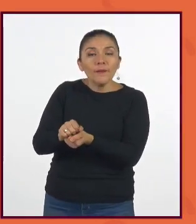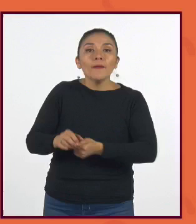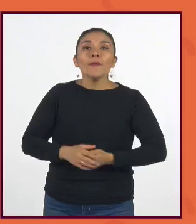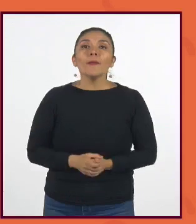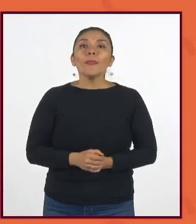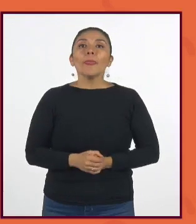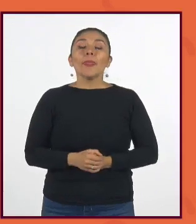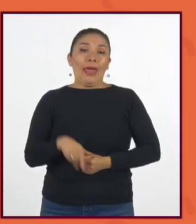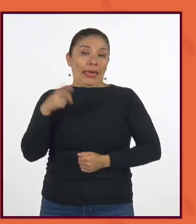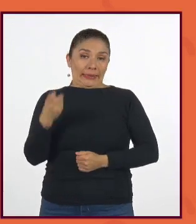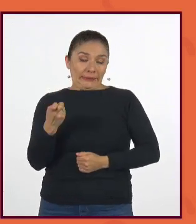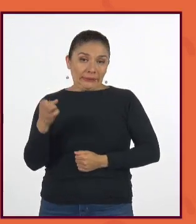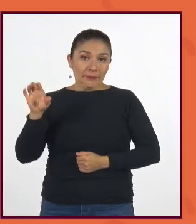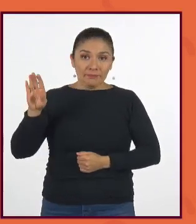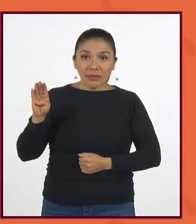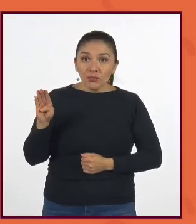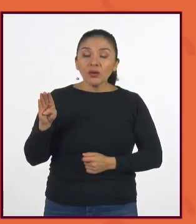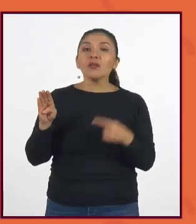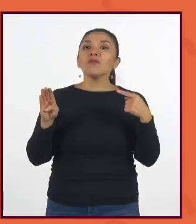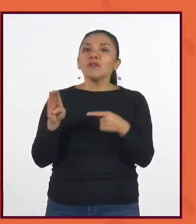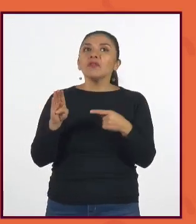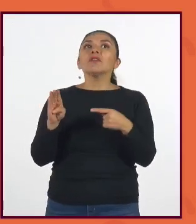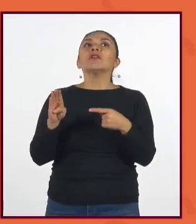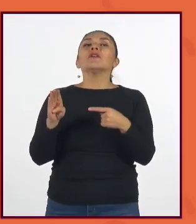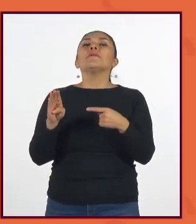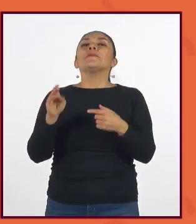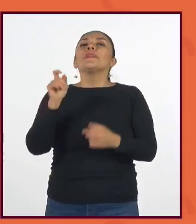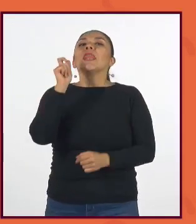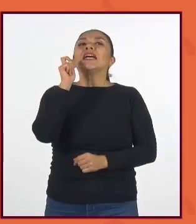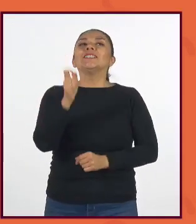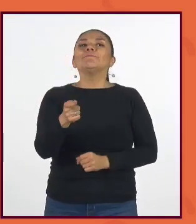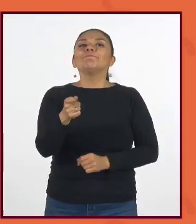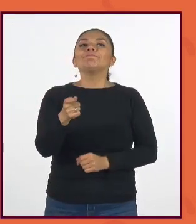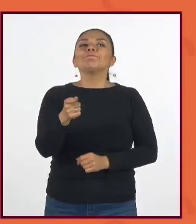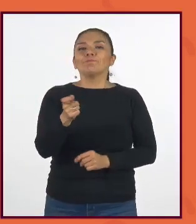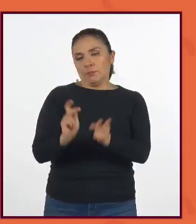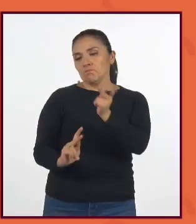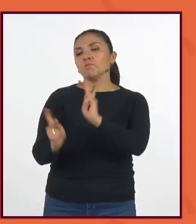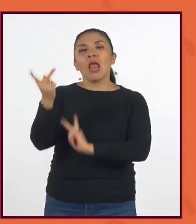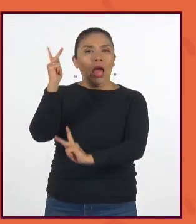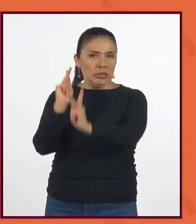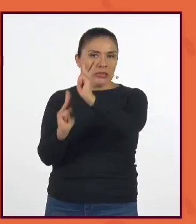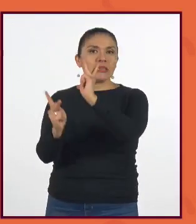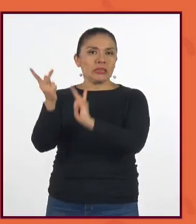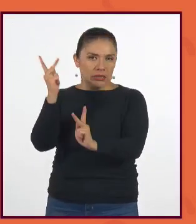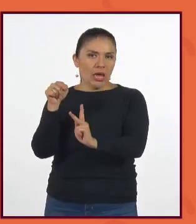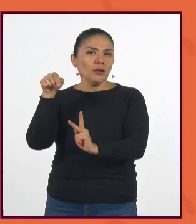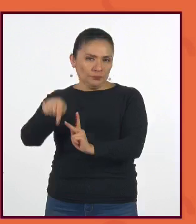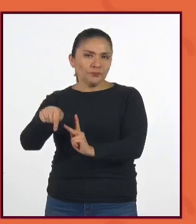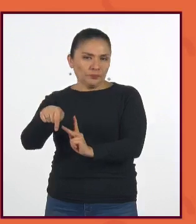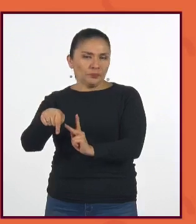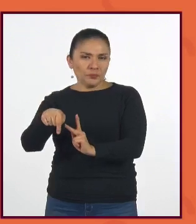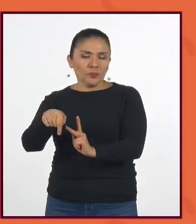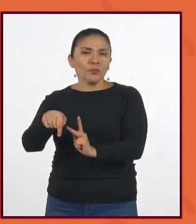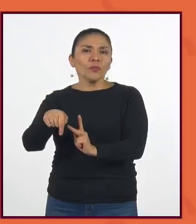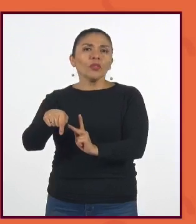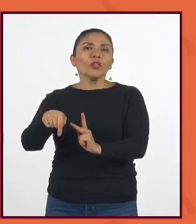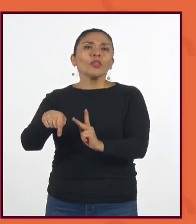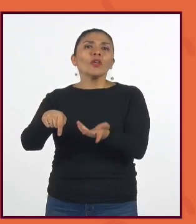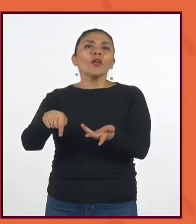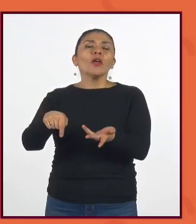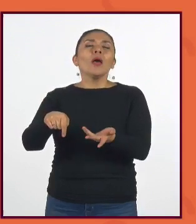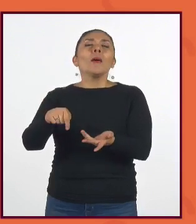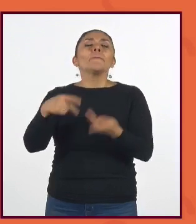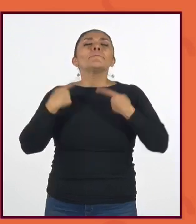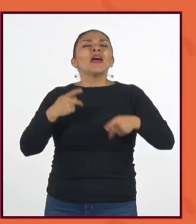El cannabis, por ser una hierba, de cierta manera, hay una